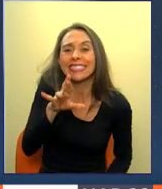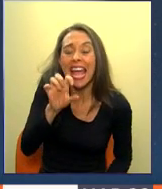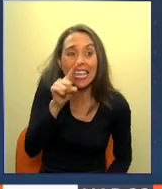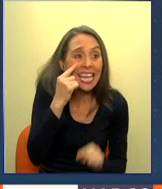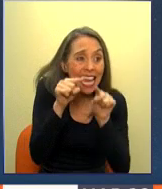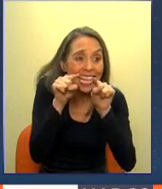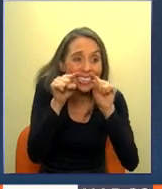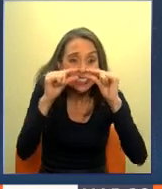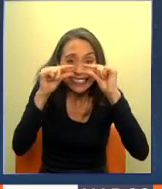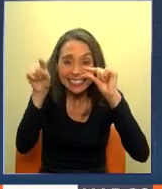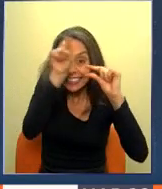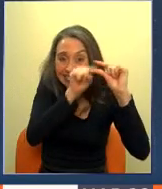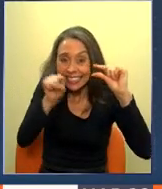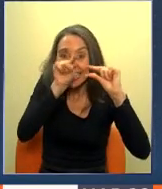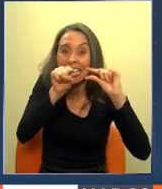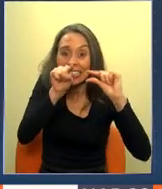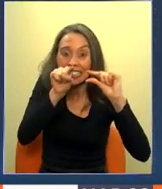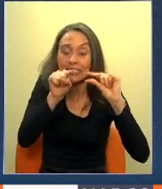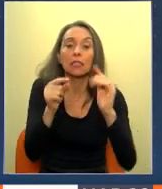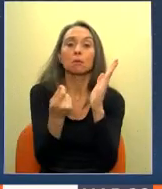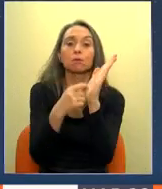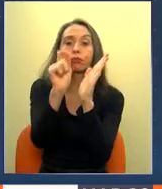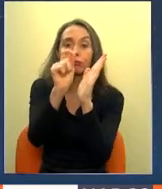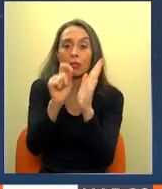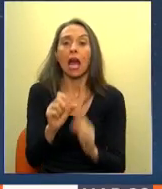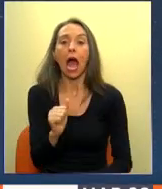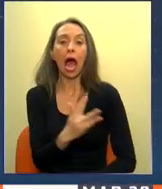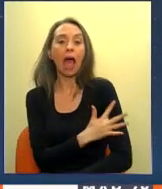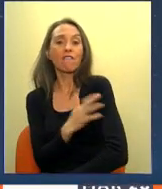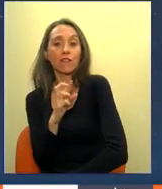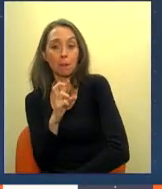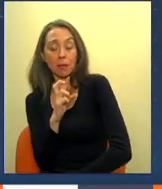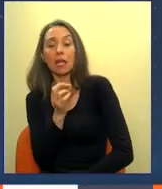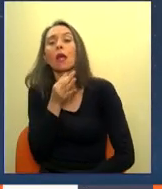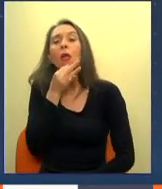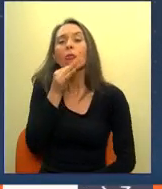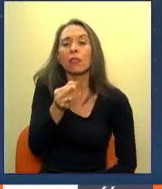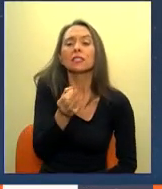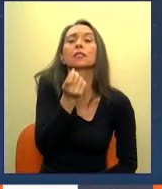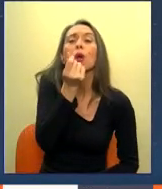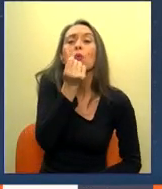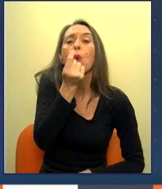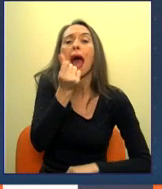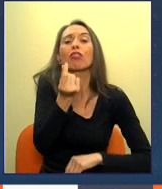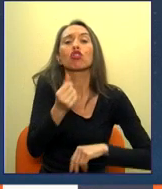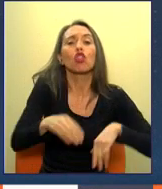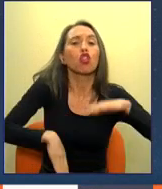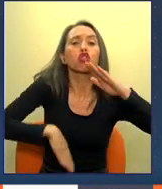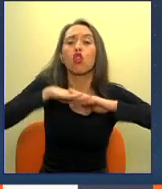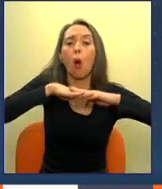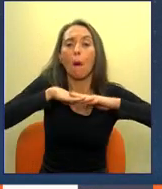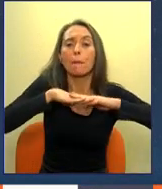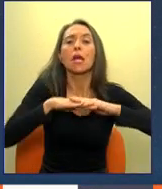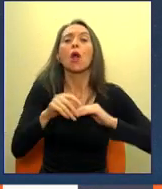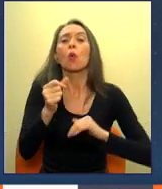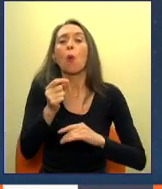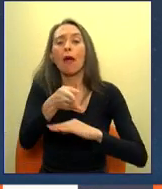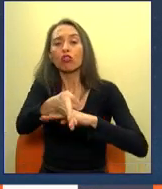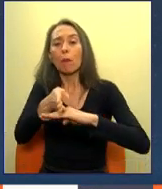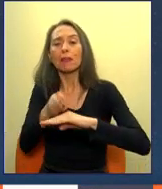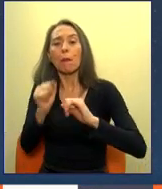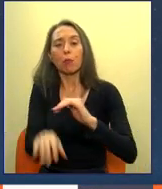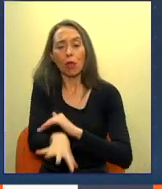su identidad. En el proceso, las AFPs deberán decirle cuál es el monto máximo y parcial posible retirar.